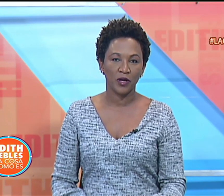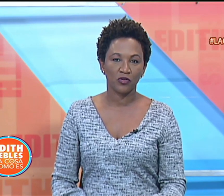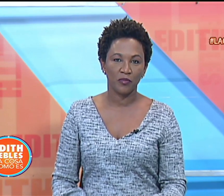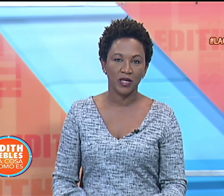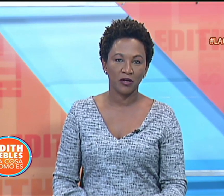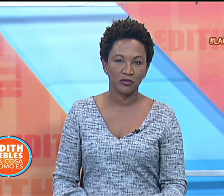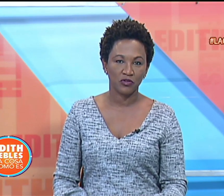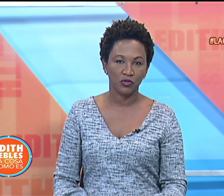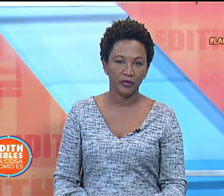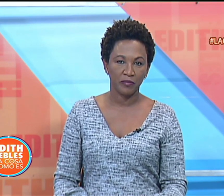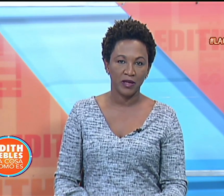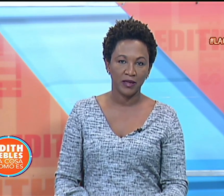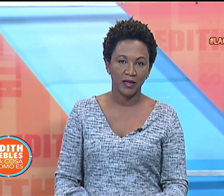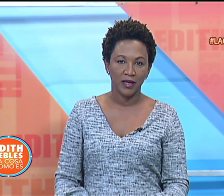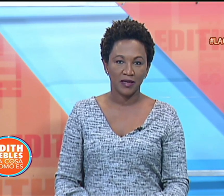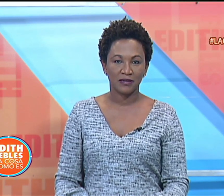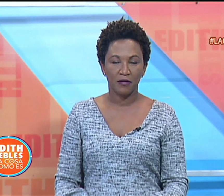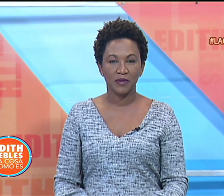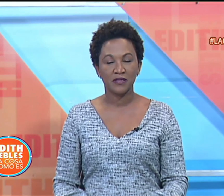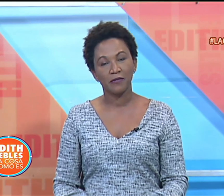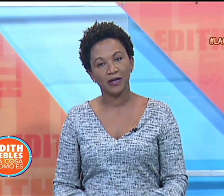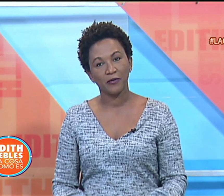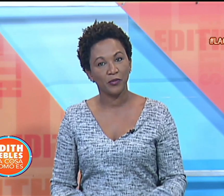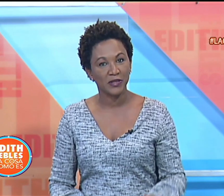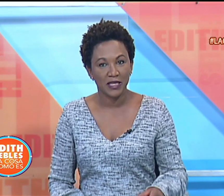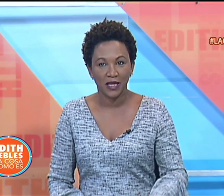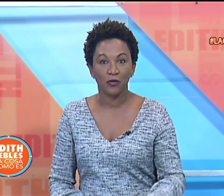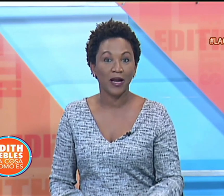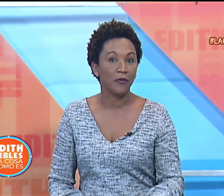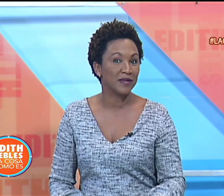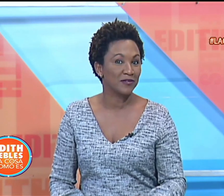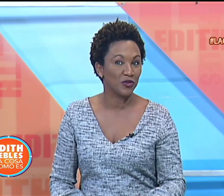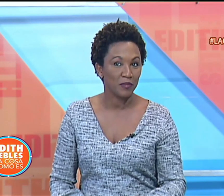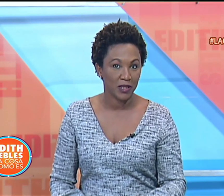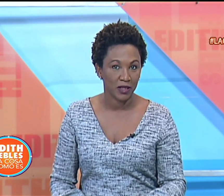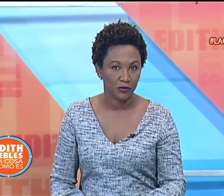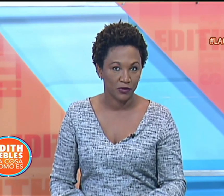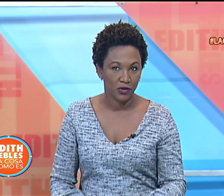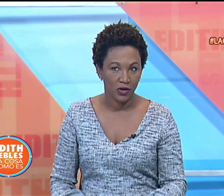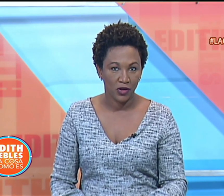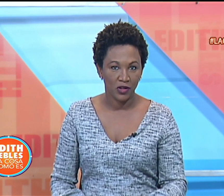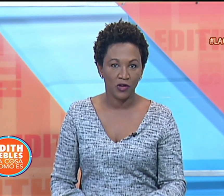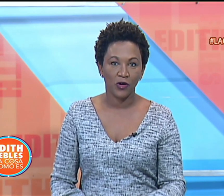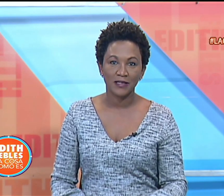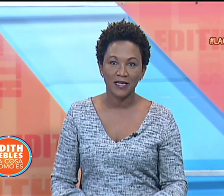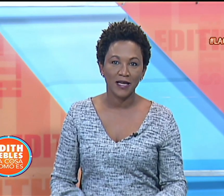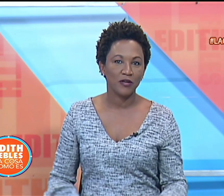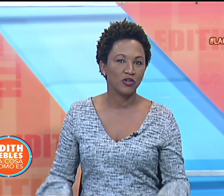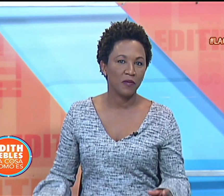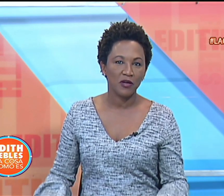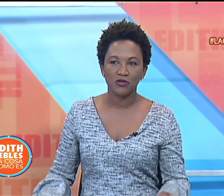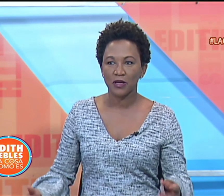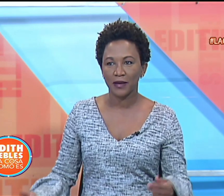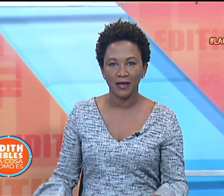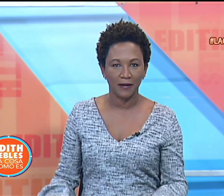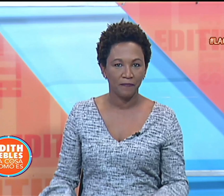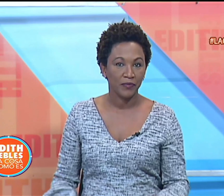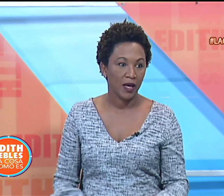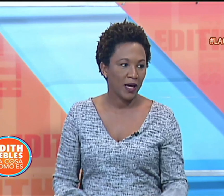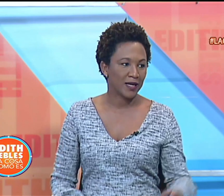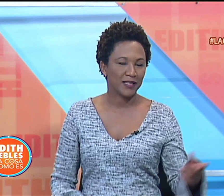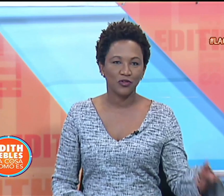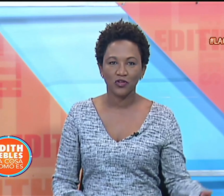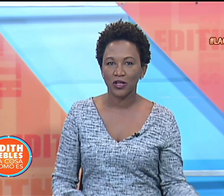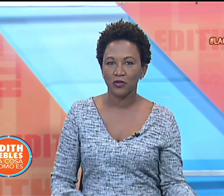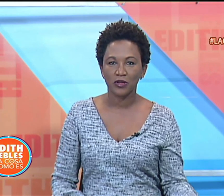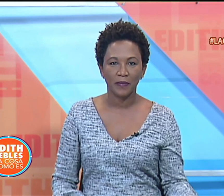el gobierno dominicano, el señor Fermín, que estaba en Pensilvania, bueno, pues se integró a la conversación de inmediato. Y dijo, hola Zenaida, yo te vi, yo estaba allá.